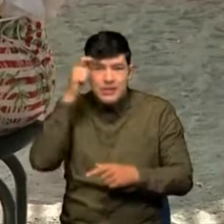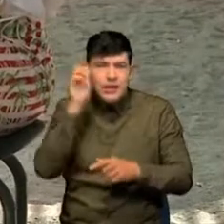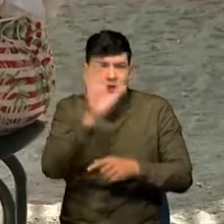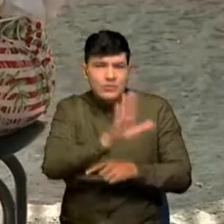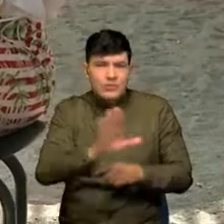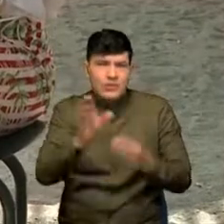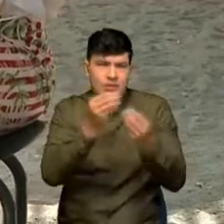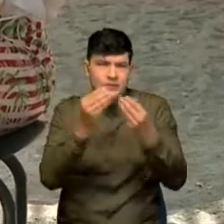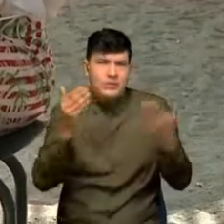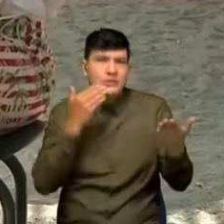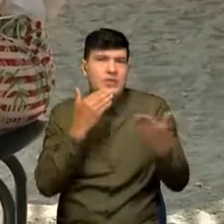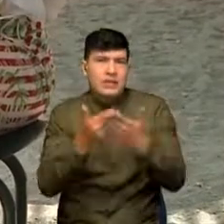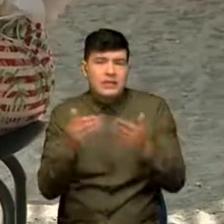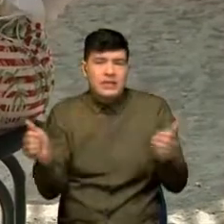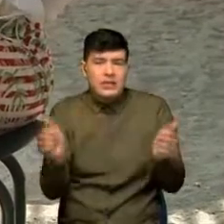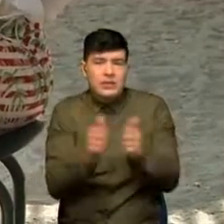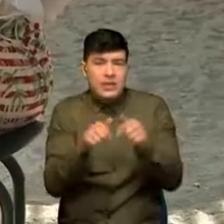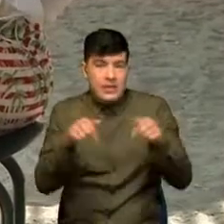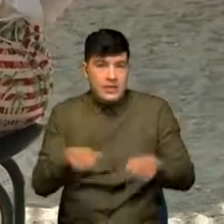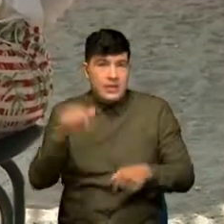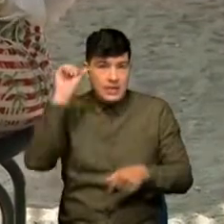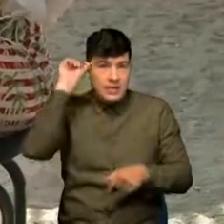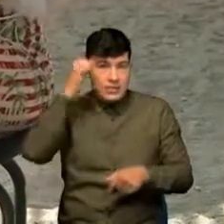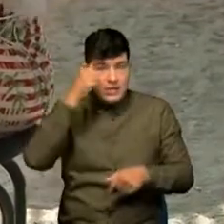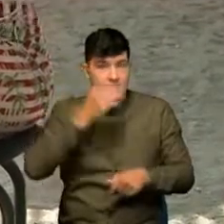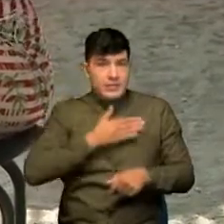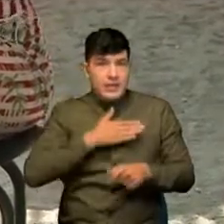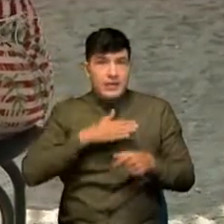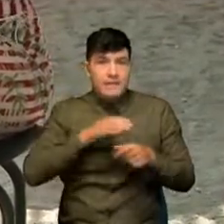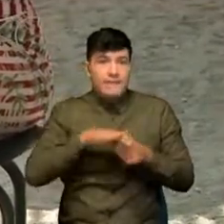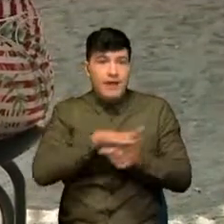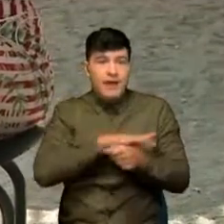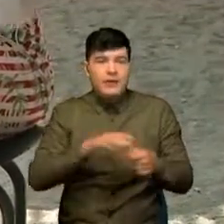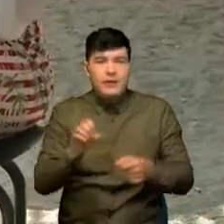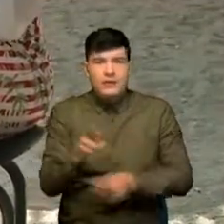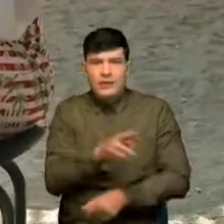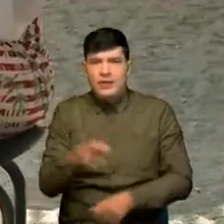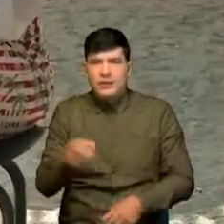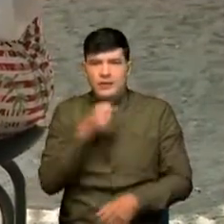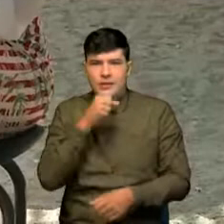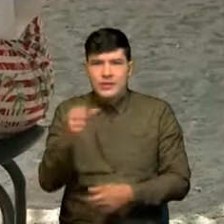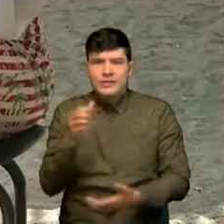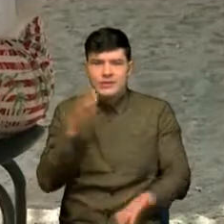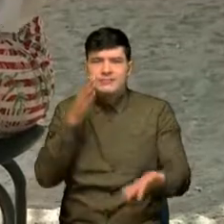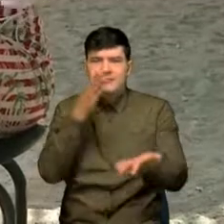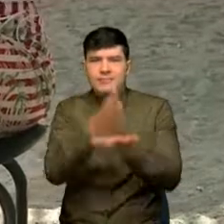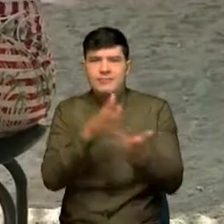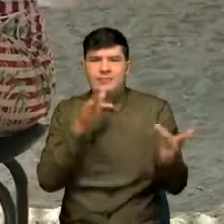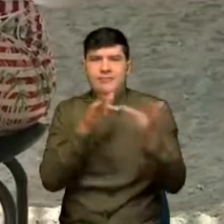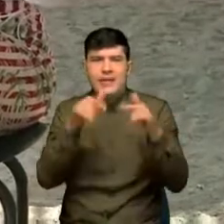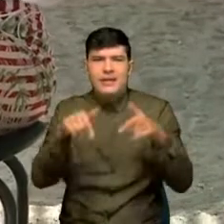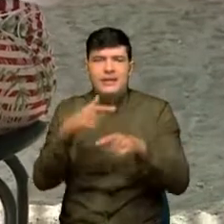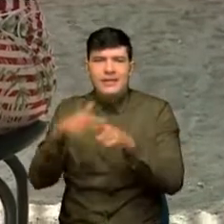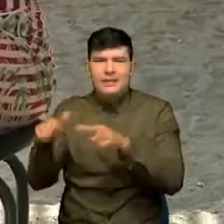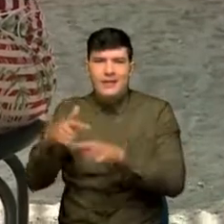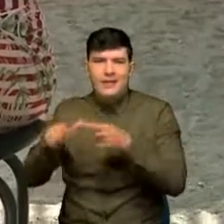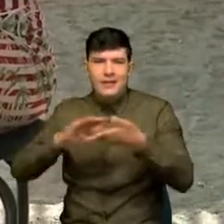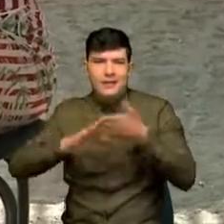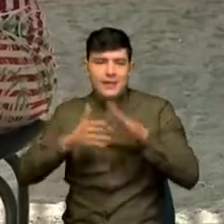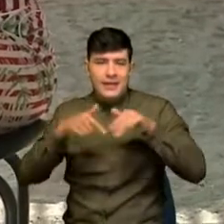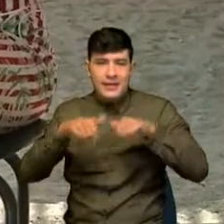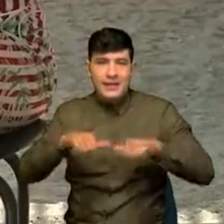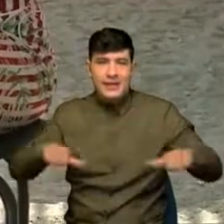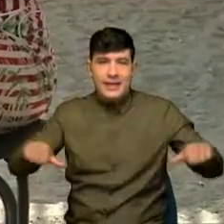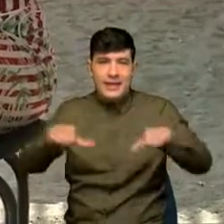por acompañarnos, les recordamos que este es Mi Barrio, Oriente Noticias llega a las diferentes comunidades que hacen parte de Bucaramanga, de su área metropolitana.